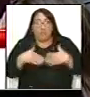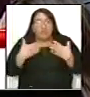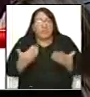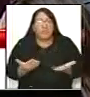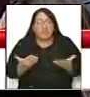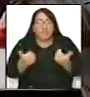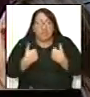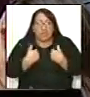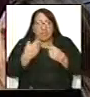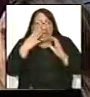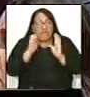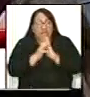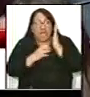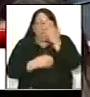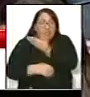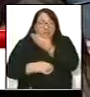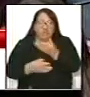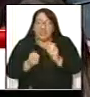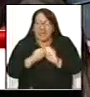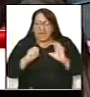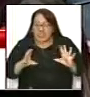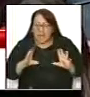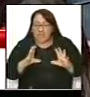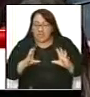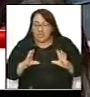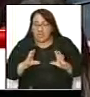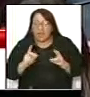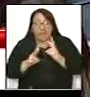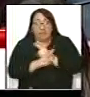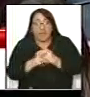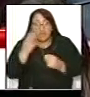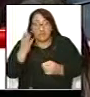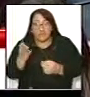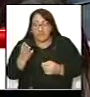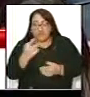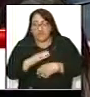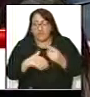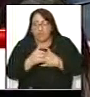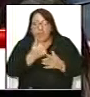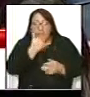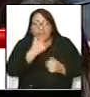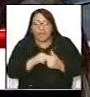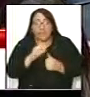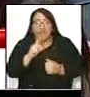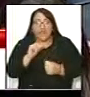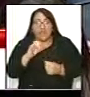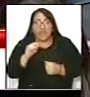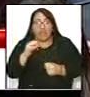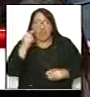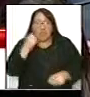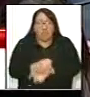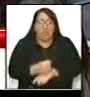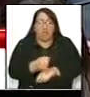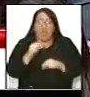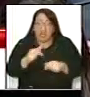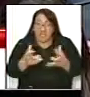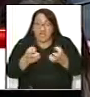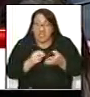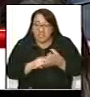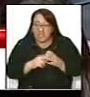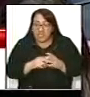posible, teniendo los ejemplos tan claros, tan vivos de Venezuela, de lo que ocurre con una dictadura, aquí se